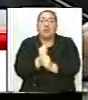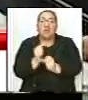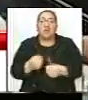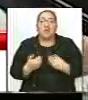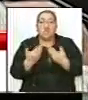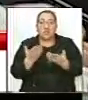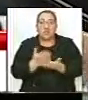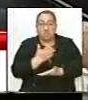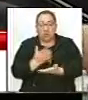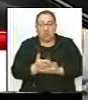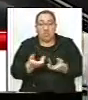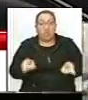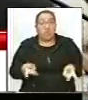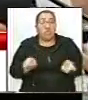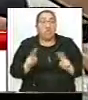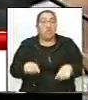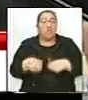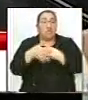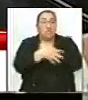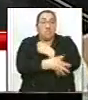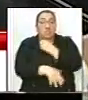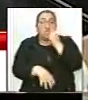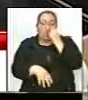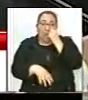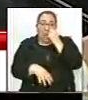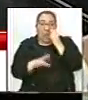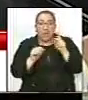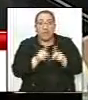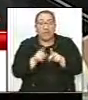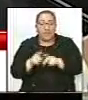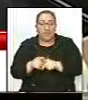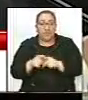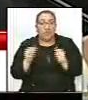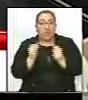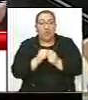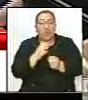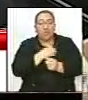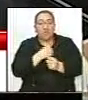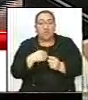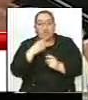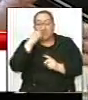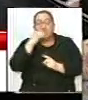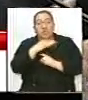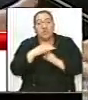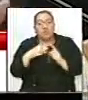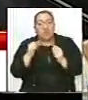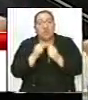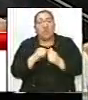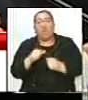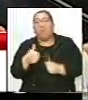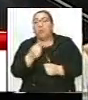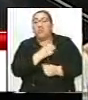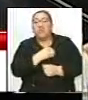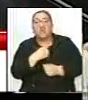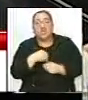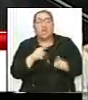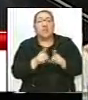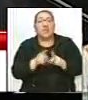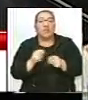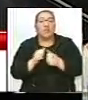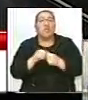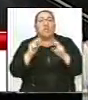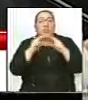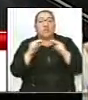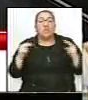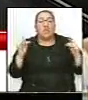en esa situación de extrema pobreza, y también de igual forma con el Ministerio del Ambiente, con los otros ministerios, tiene que haber niveles de